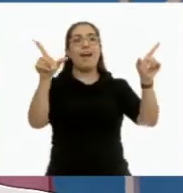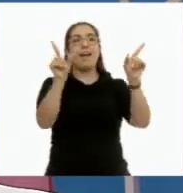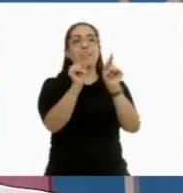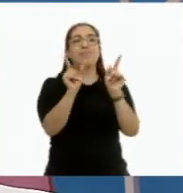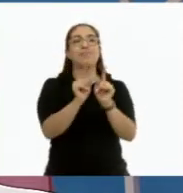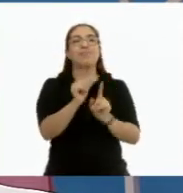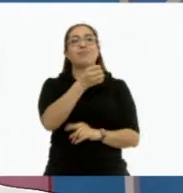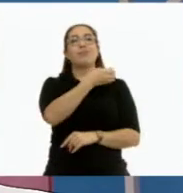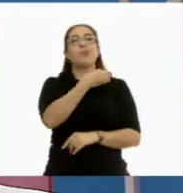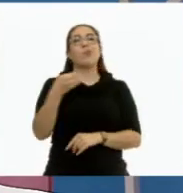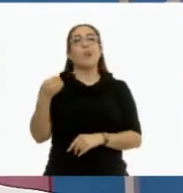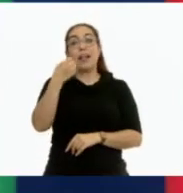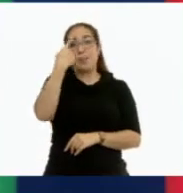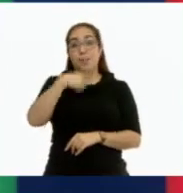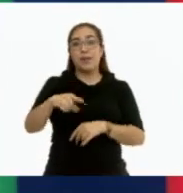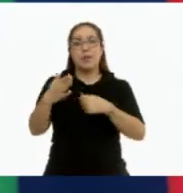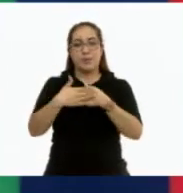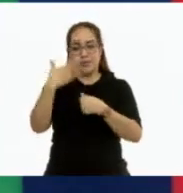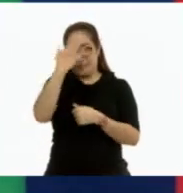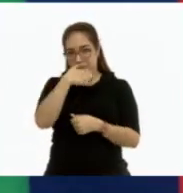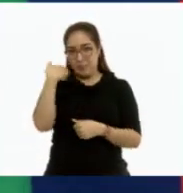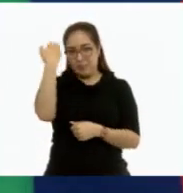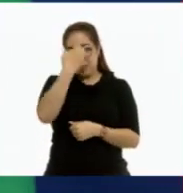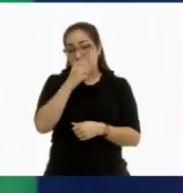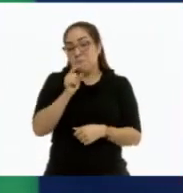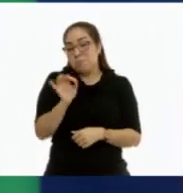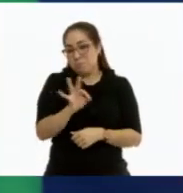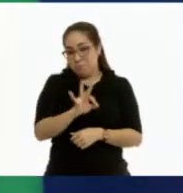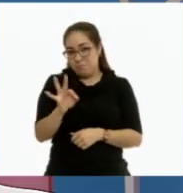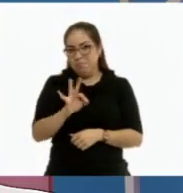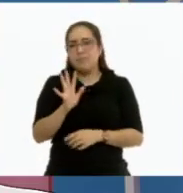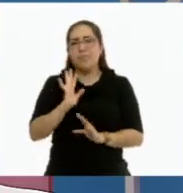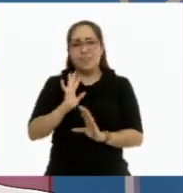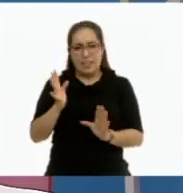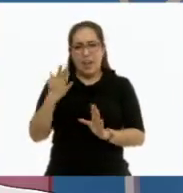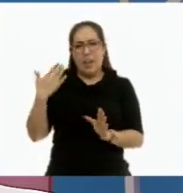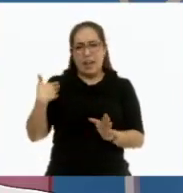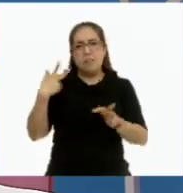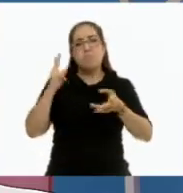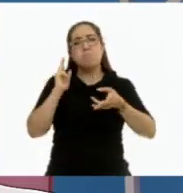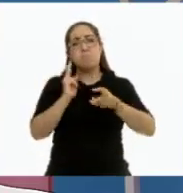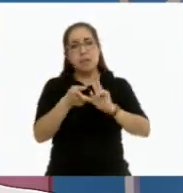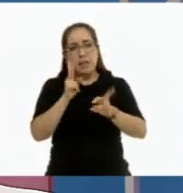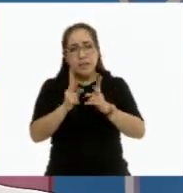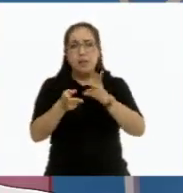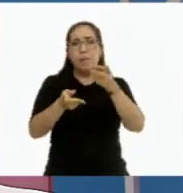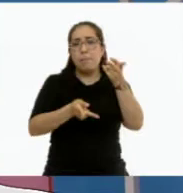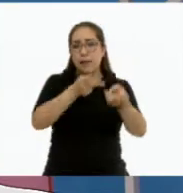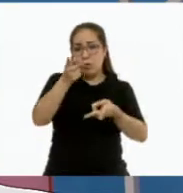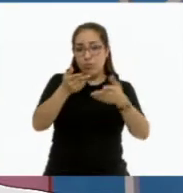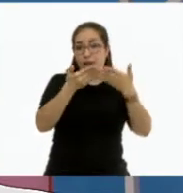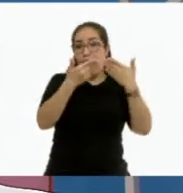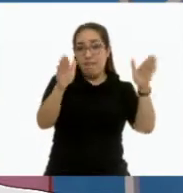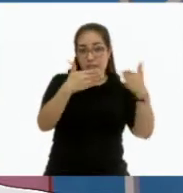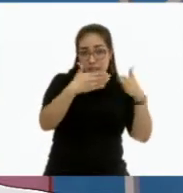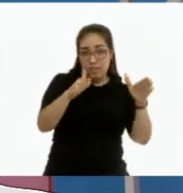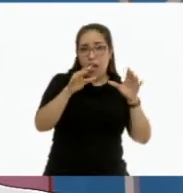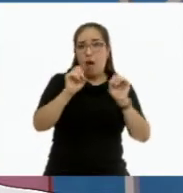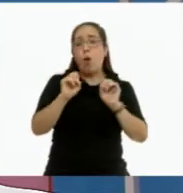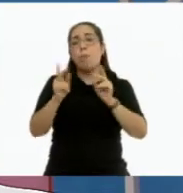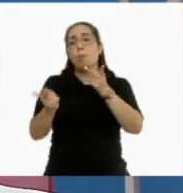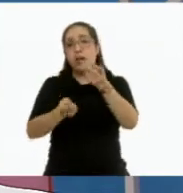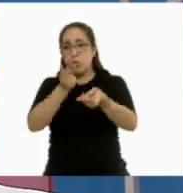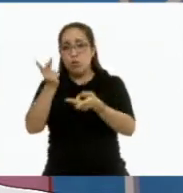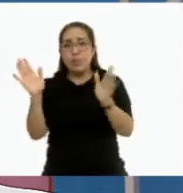examen. Perfecto. Nosotros ya habíamos estado platicando de las preguntas abiertas, preguntas cerradas,